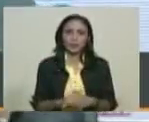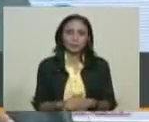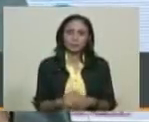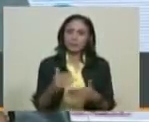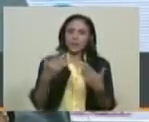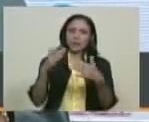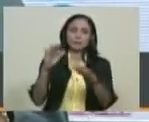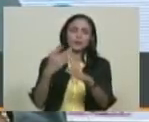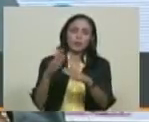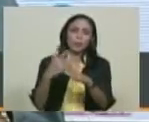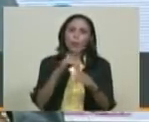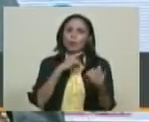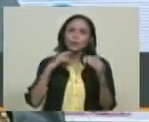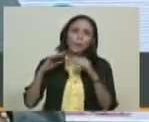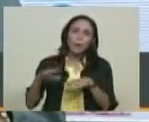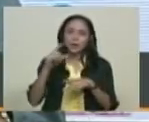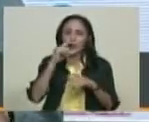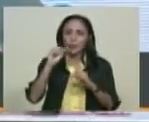pasó, pasó.